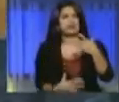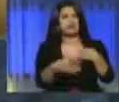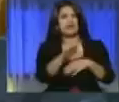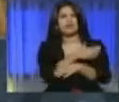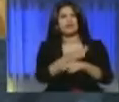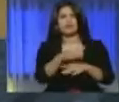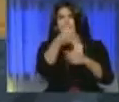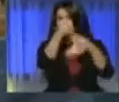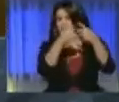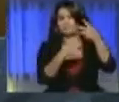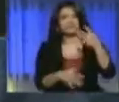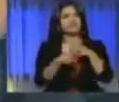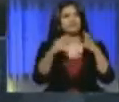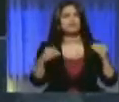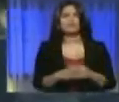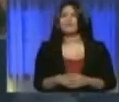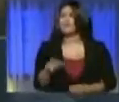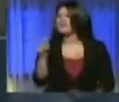etcétera, etcétera. ¿Cómo?